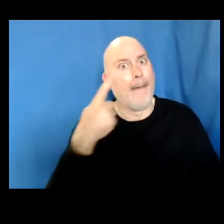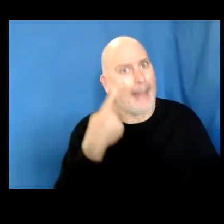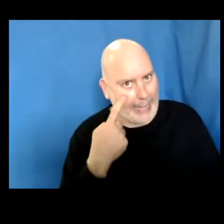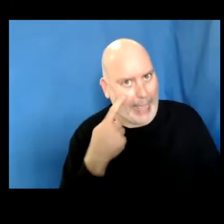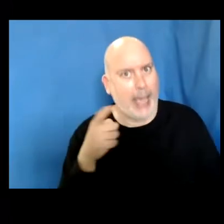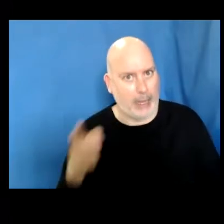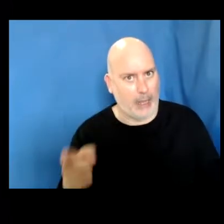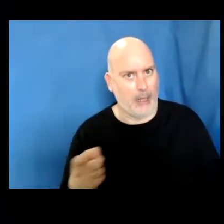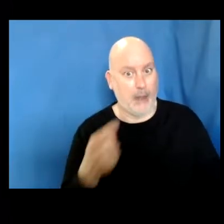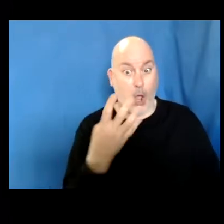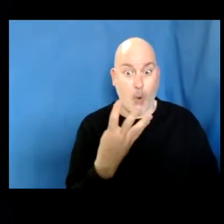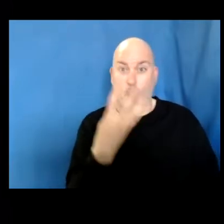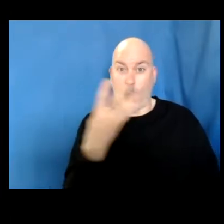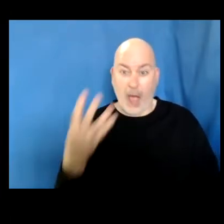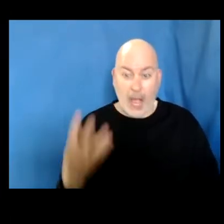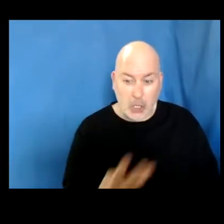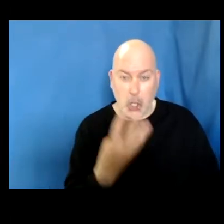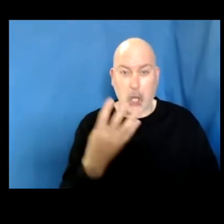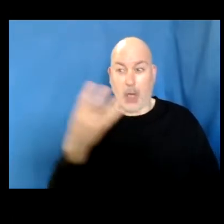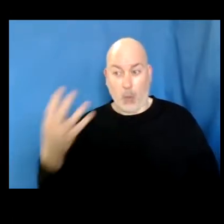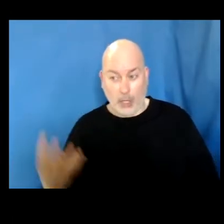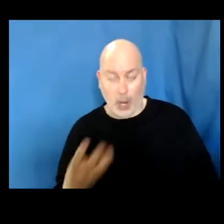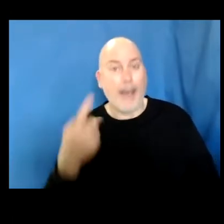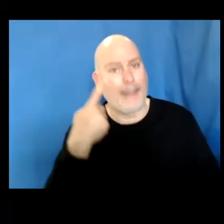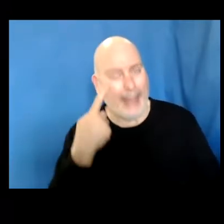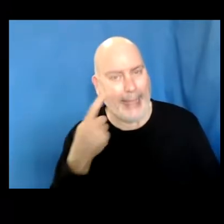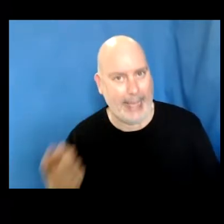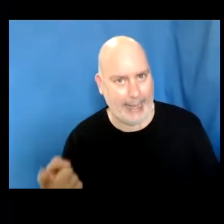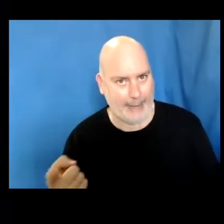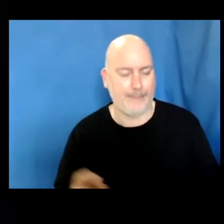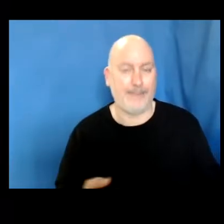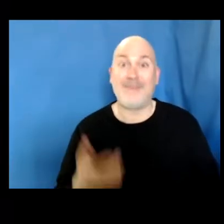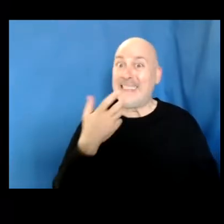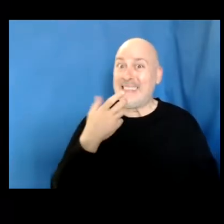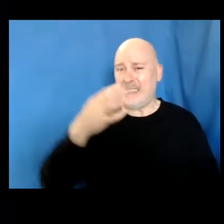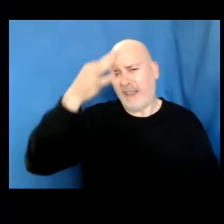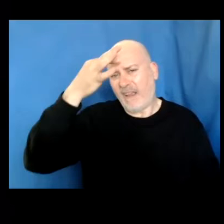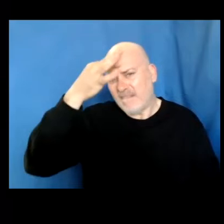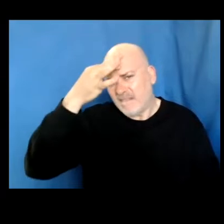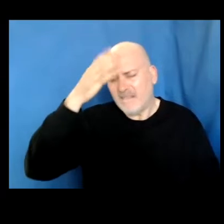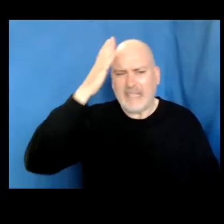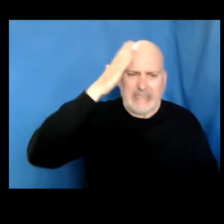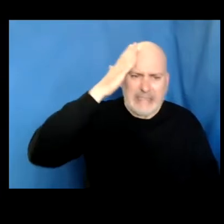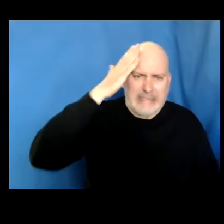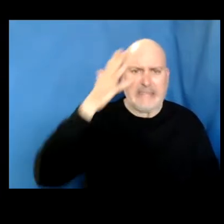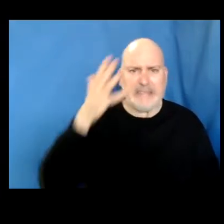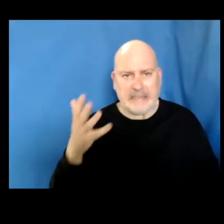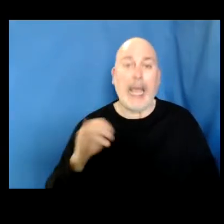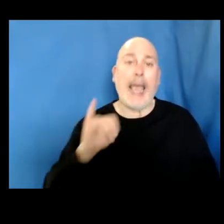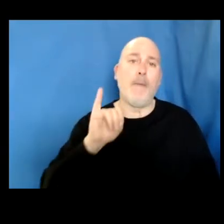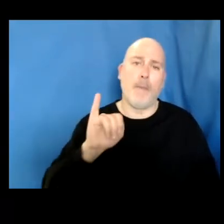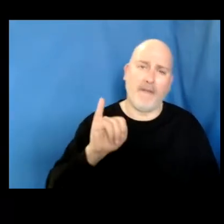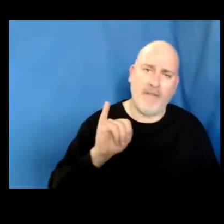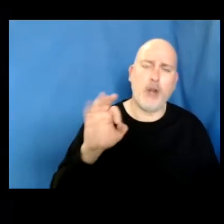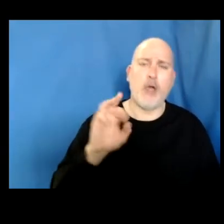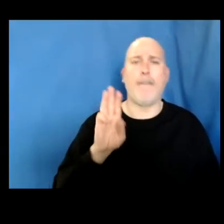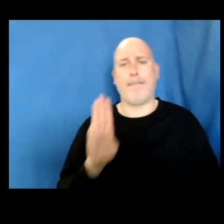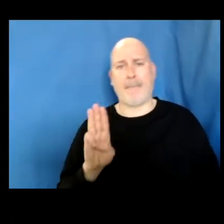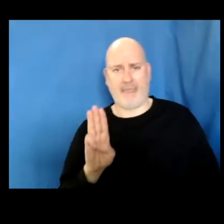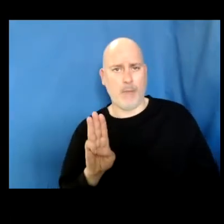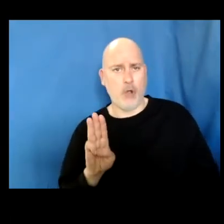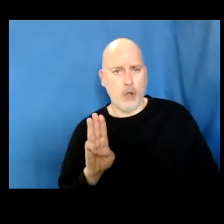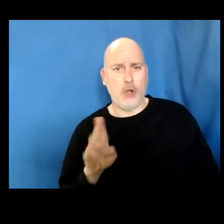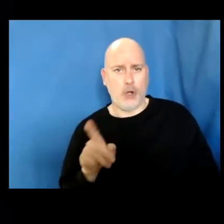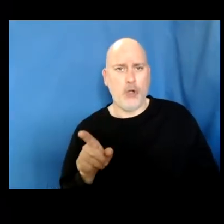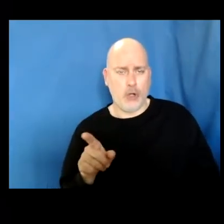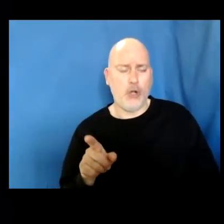aproximadamente cada 4 horas. Si tiene dolor de cabeza, le podemos administrar ibuprofeno o paracetamol